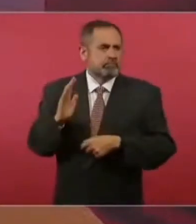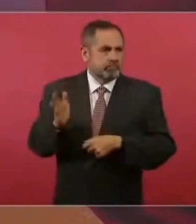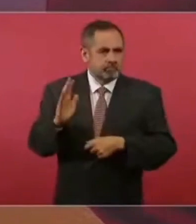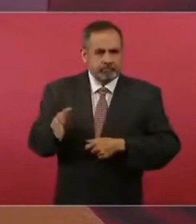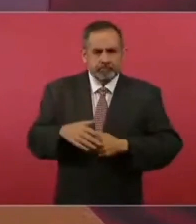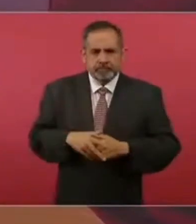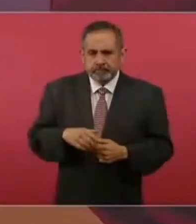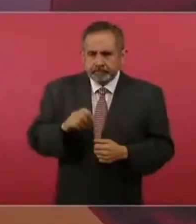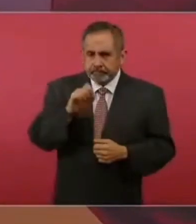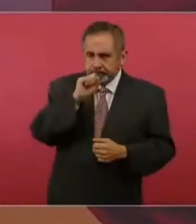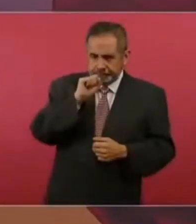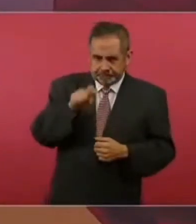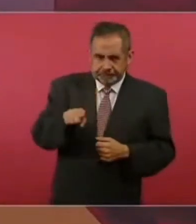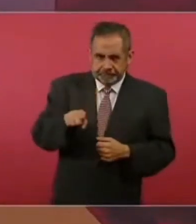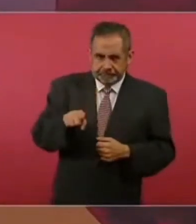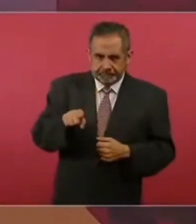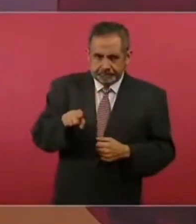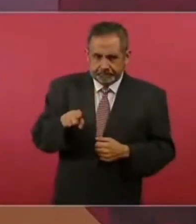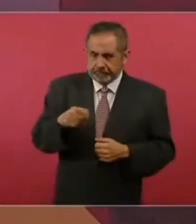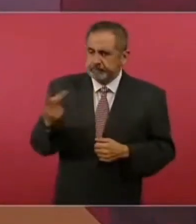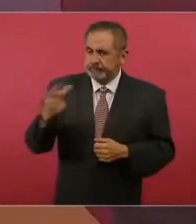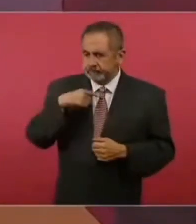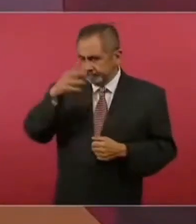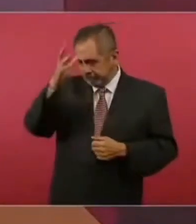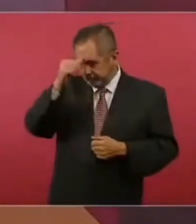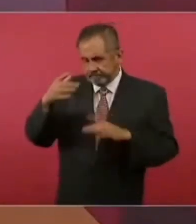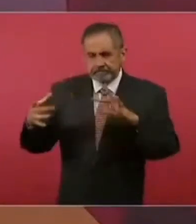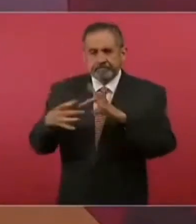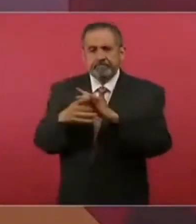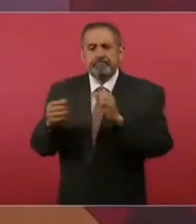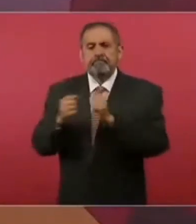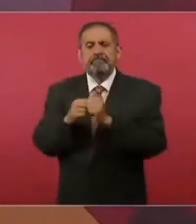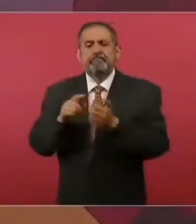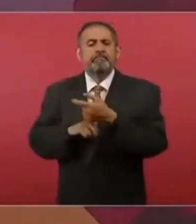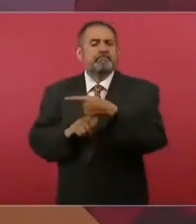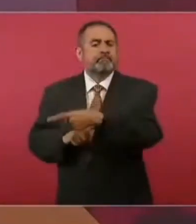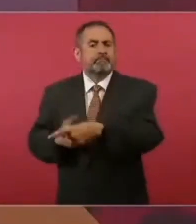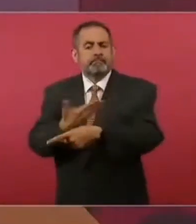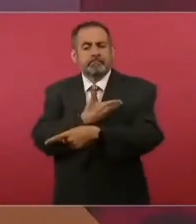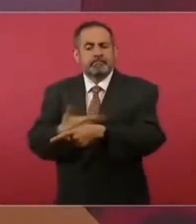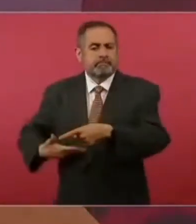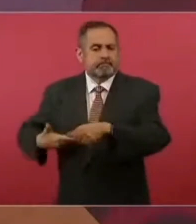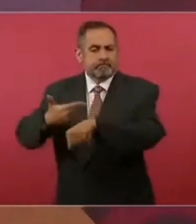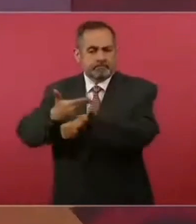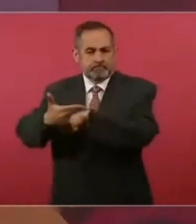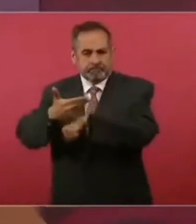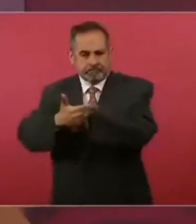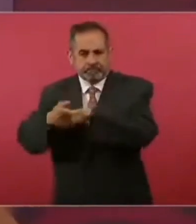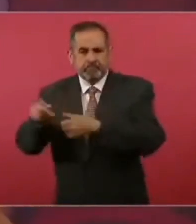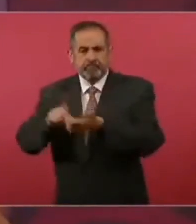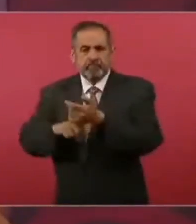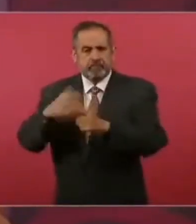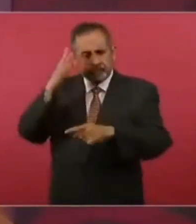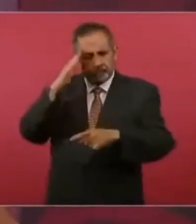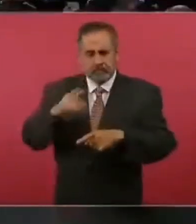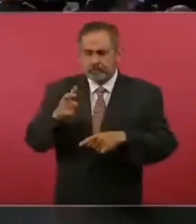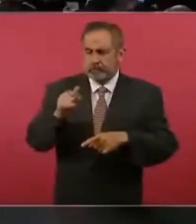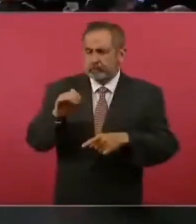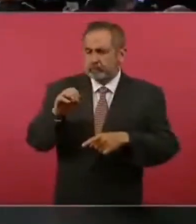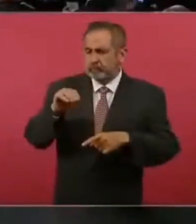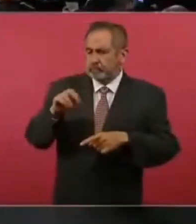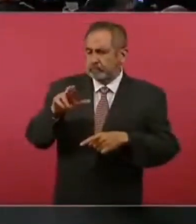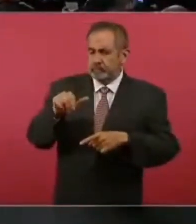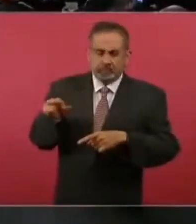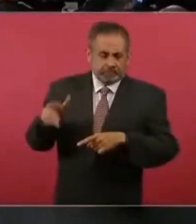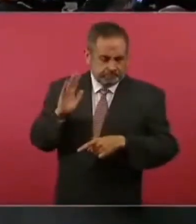Tenemos también acuerdos con la presidenta de Honduras, con la señora Xiomara,